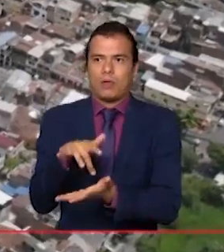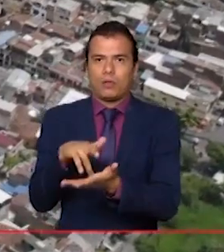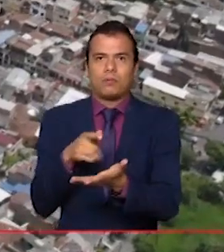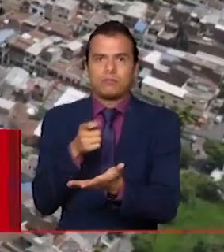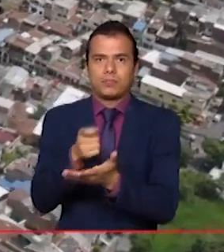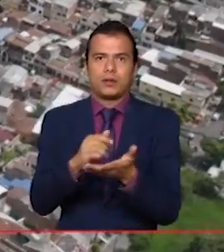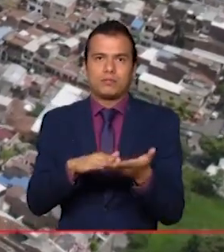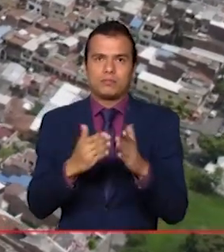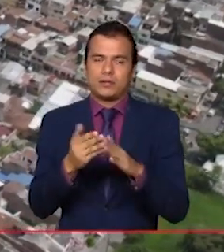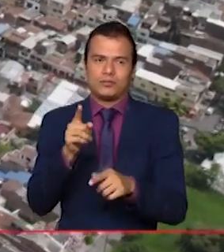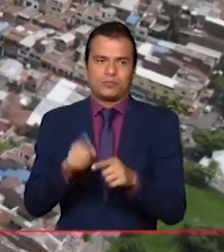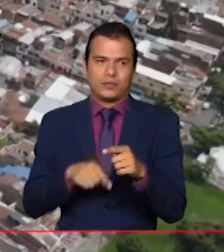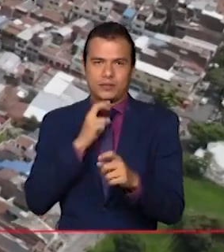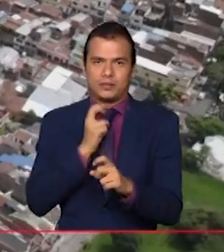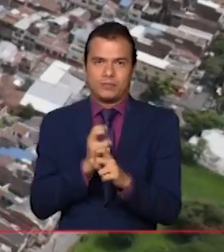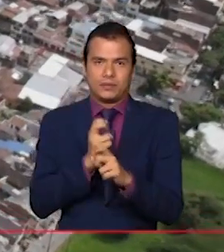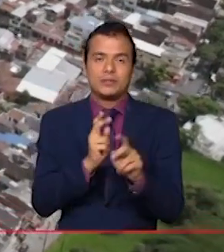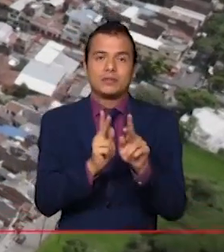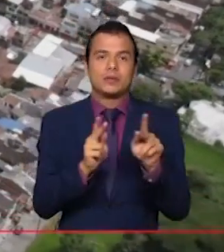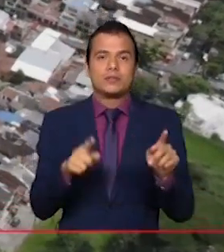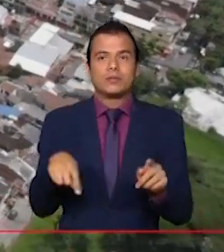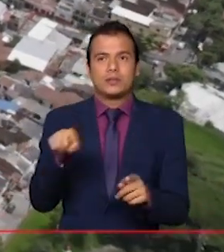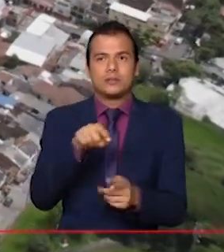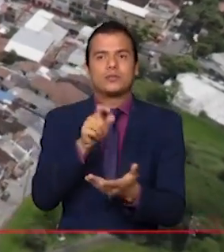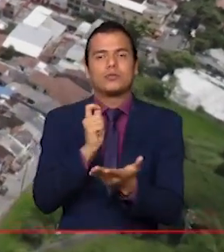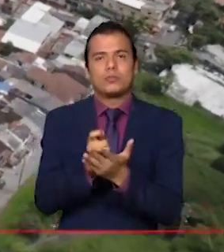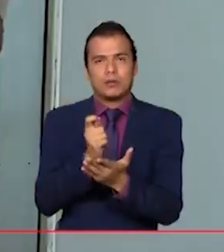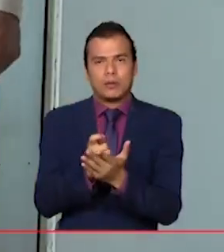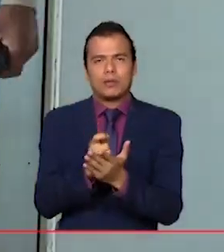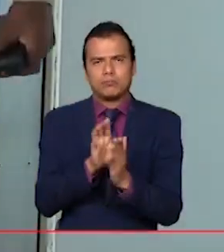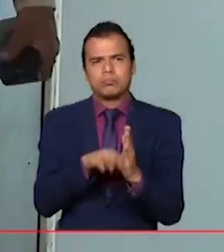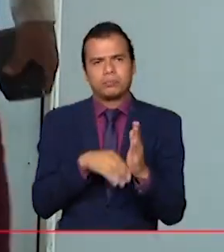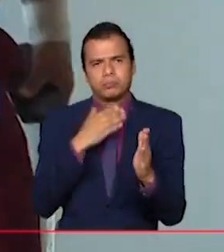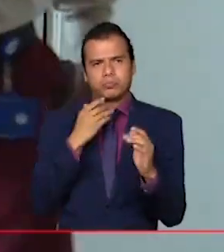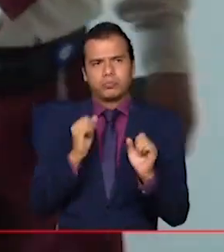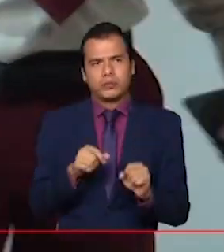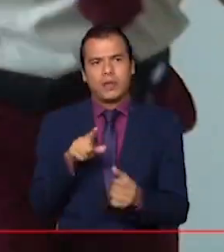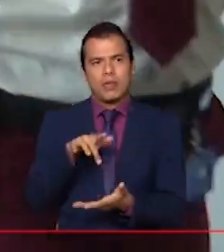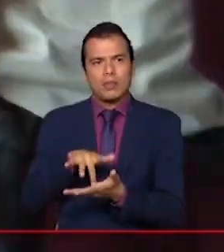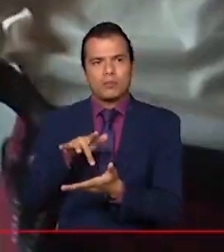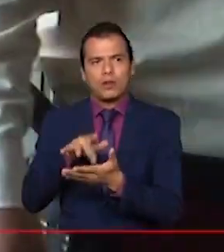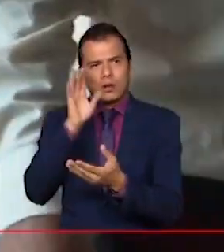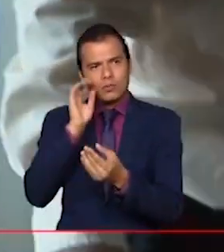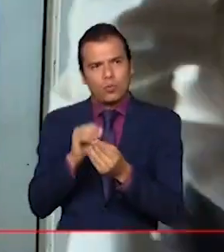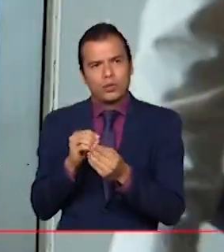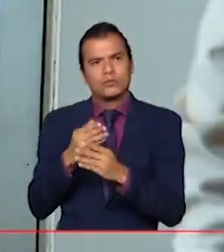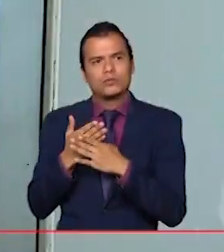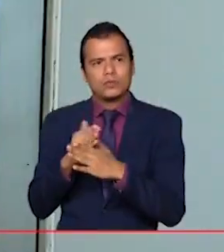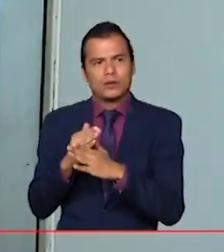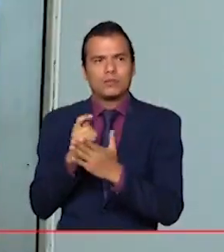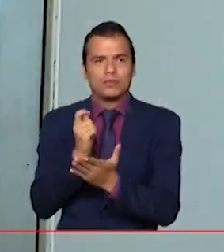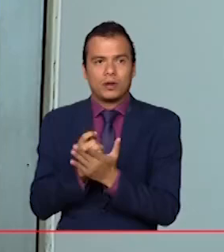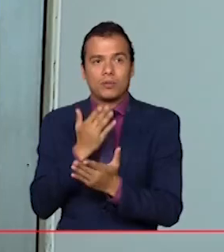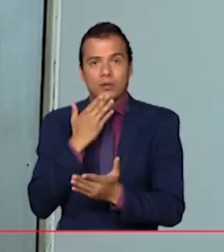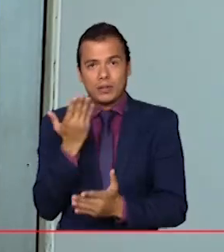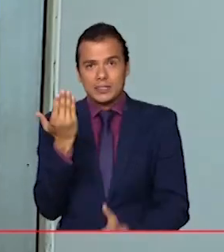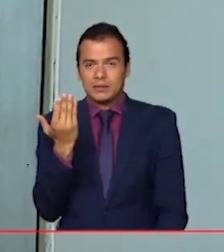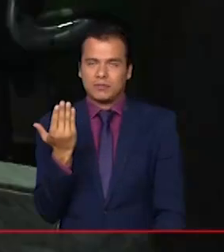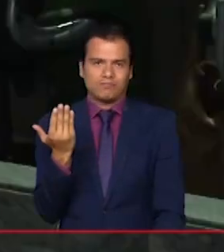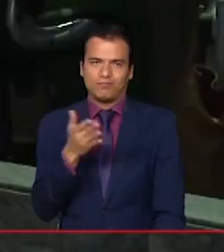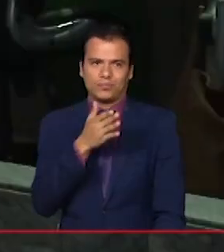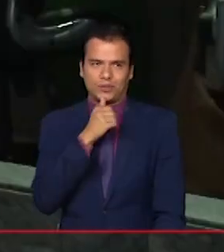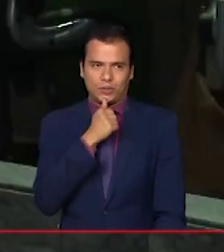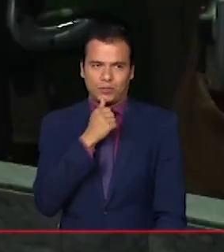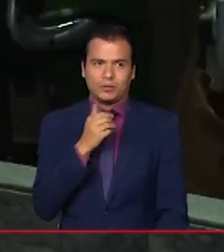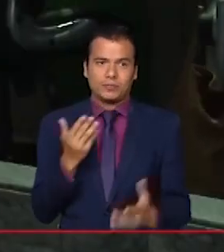al día. Actualmente para los contribuyentes que están al día hay descuentos y con los morosos se pueden llegar a acuerdos, pero no es suficiente. La